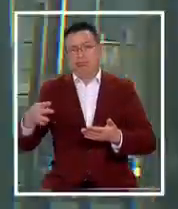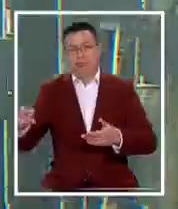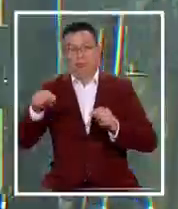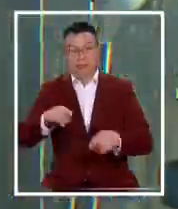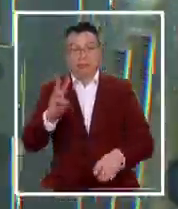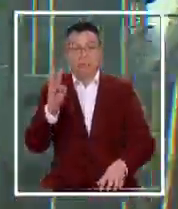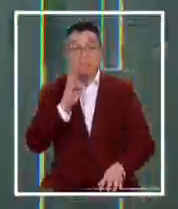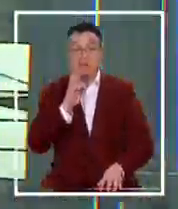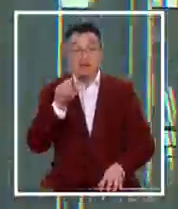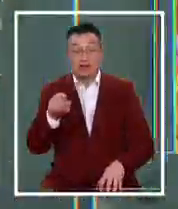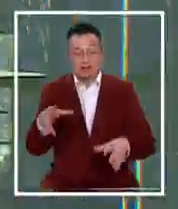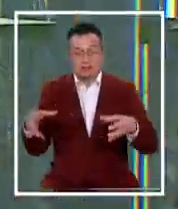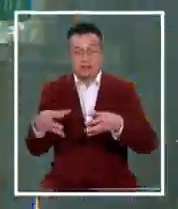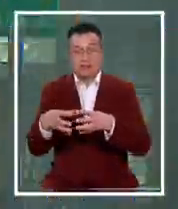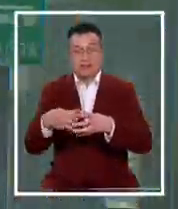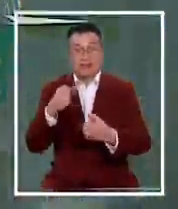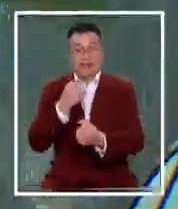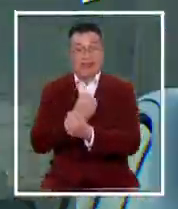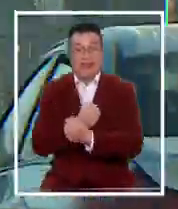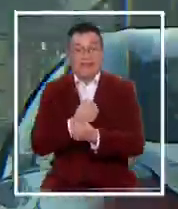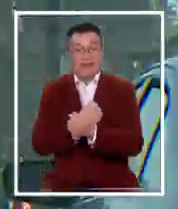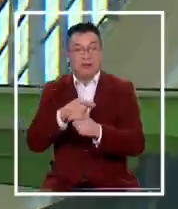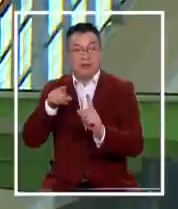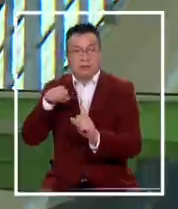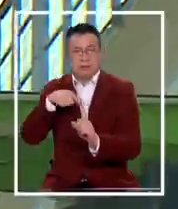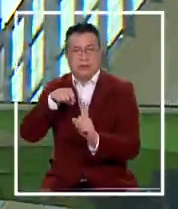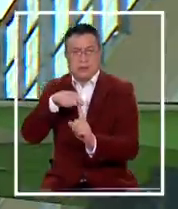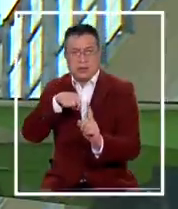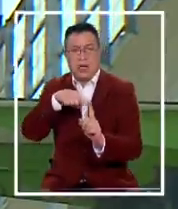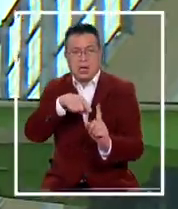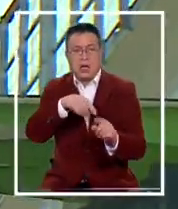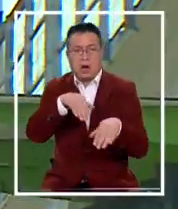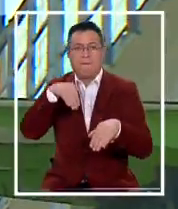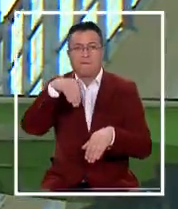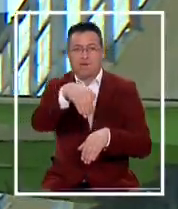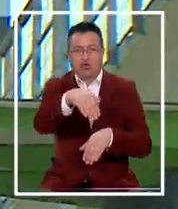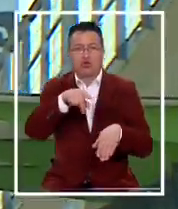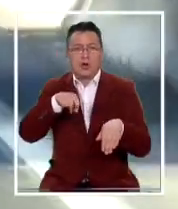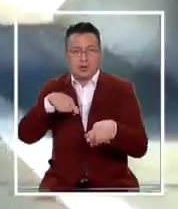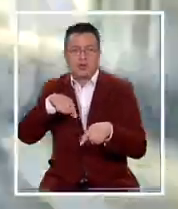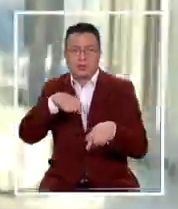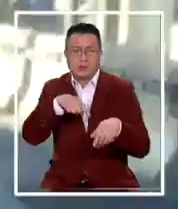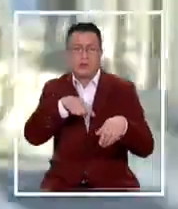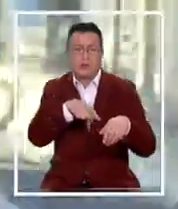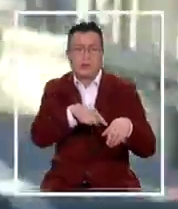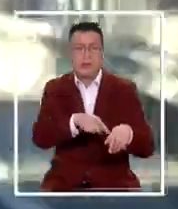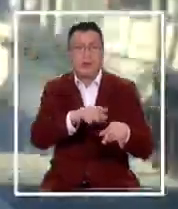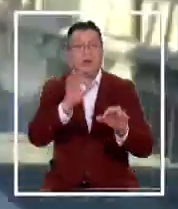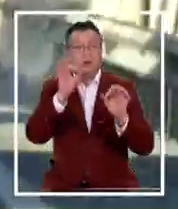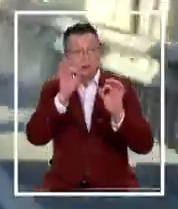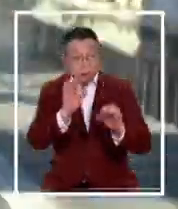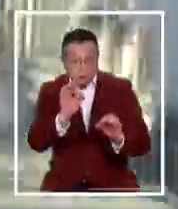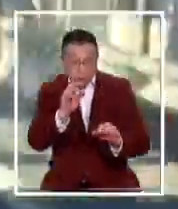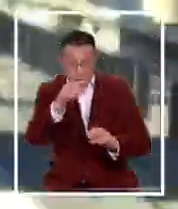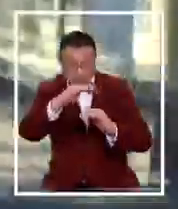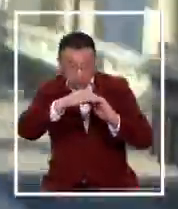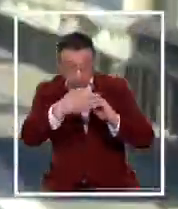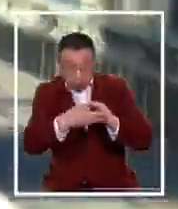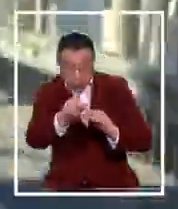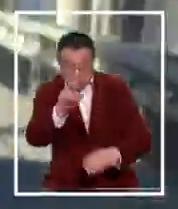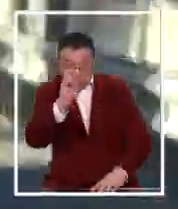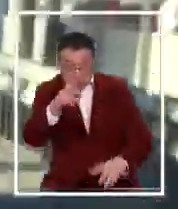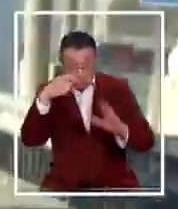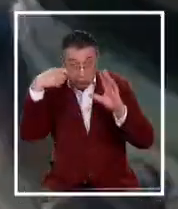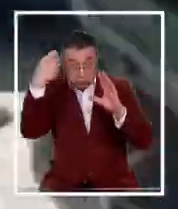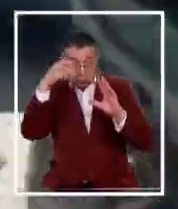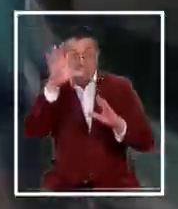este miércoles un equipo del CEP de Carabineros siguió cada kilómetro que recorrió el bus. Hasta que, delito flagrante, el conductor de la